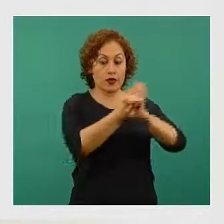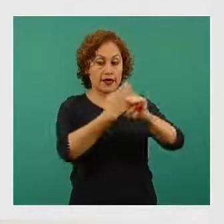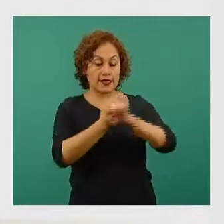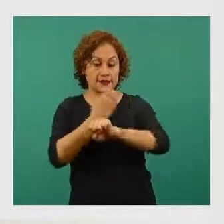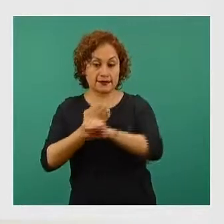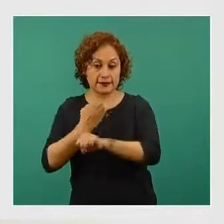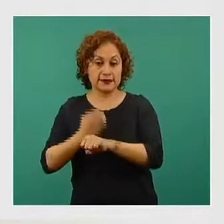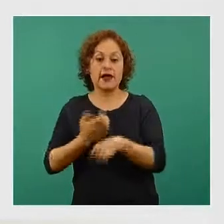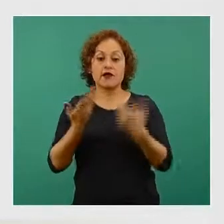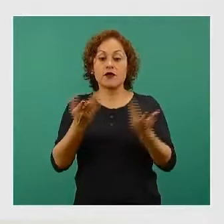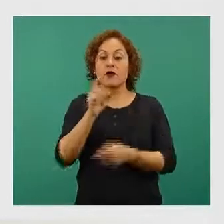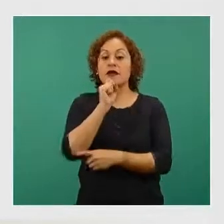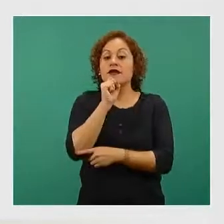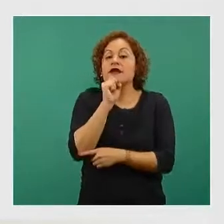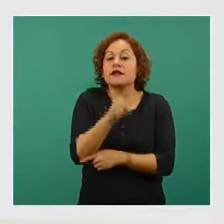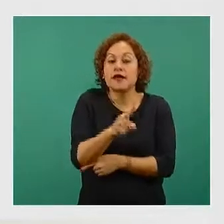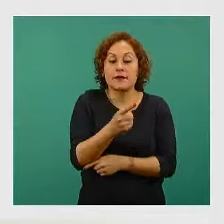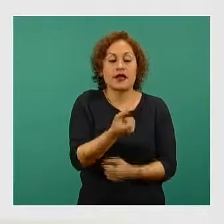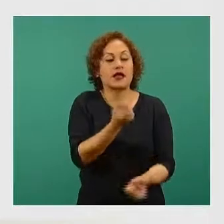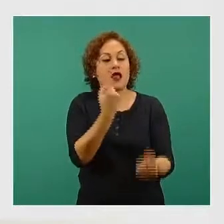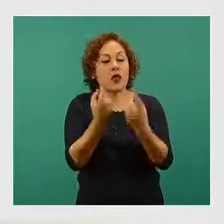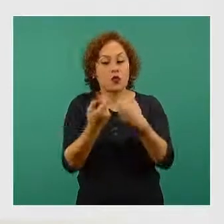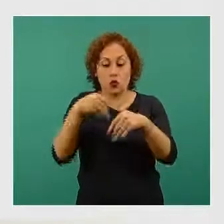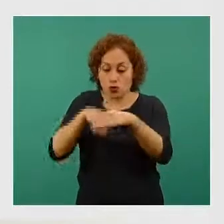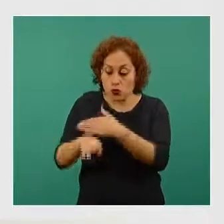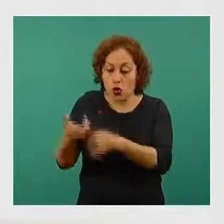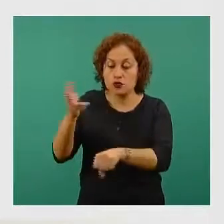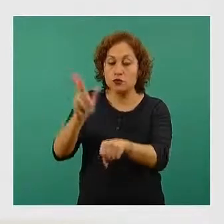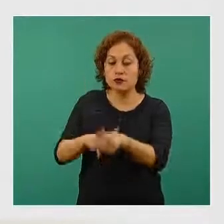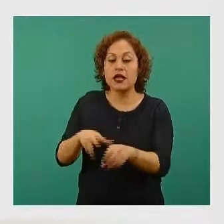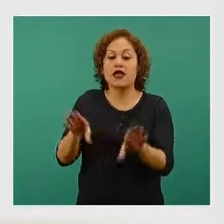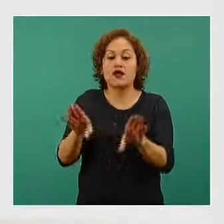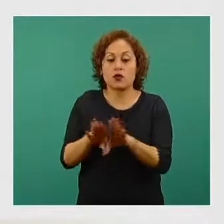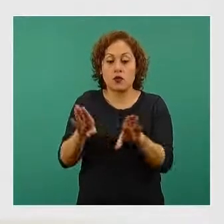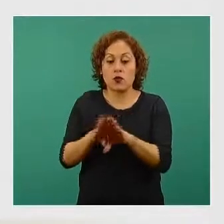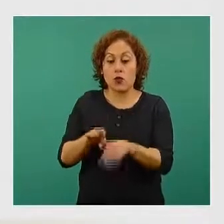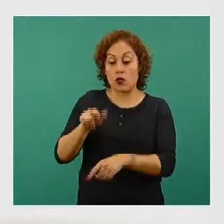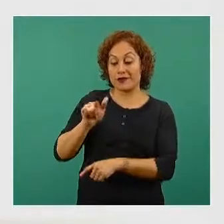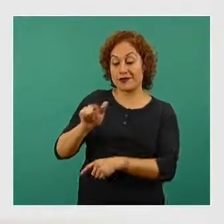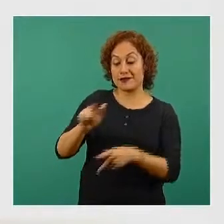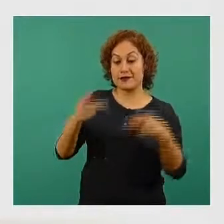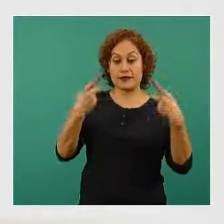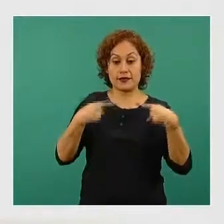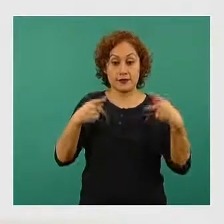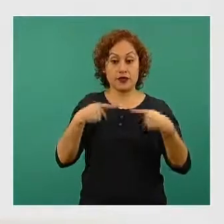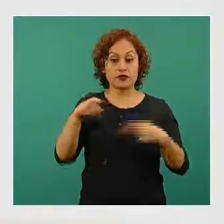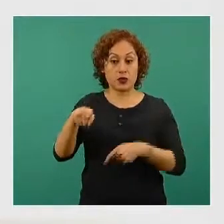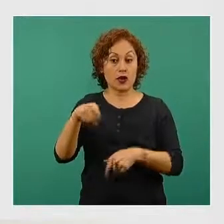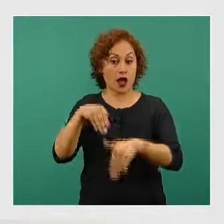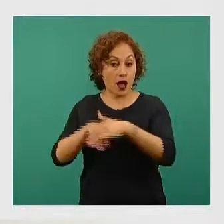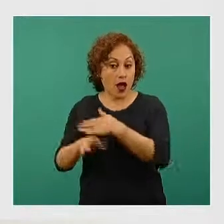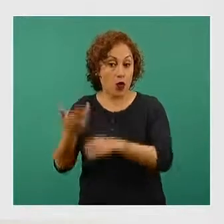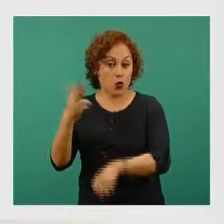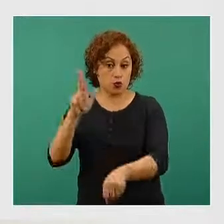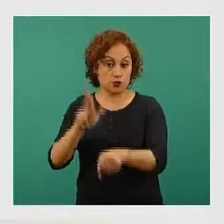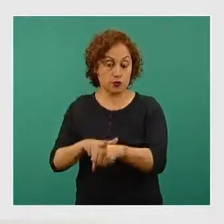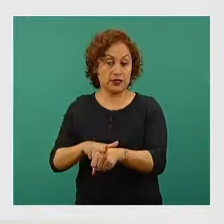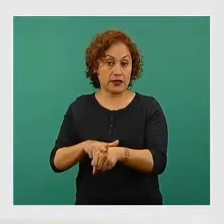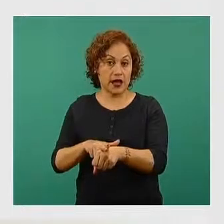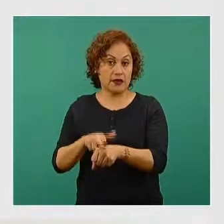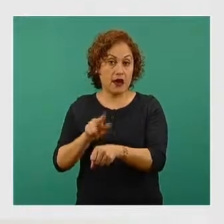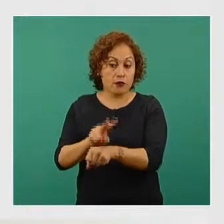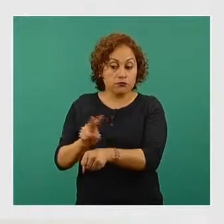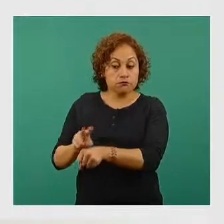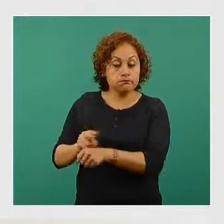se encuentran en observación y seguimiento las 17 personas que están hospitalizadas por haber presentado